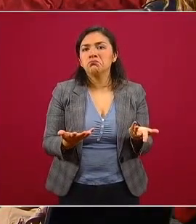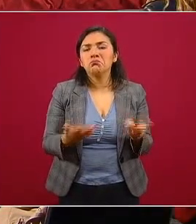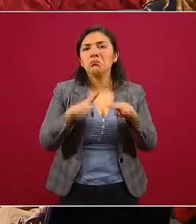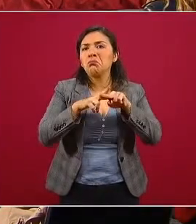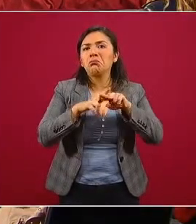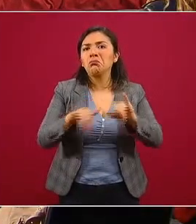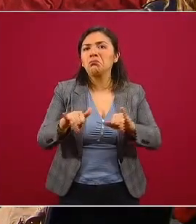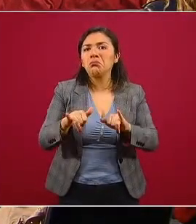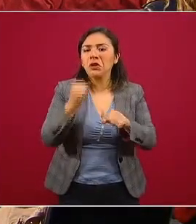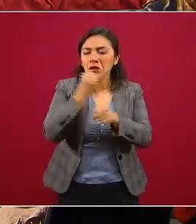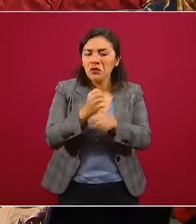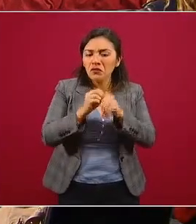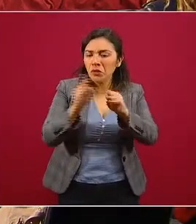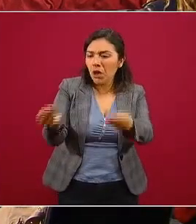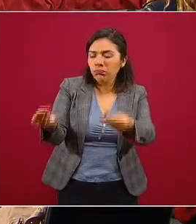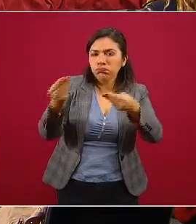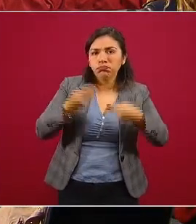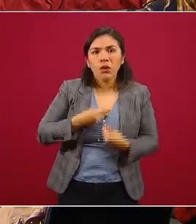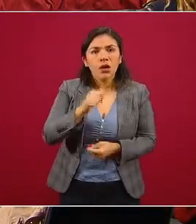ningún dato